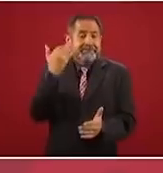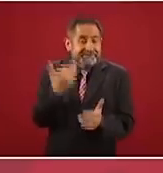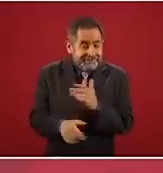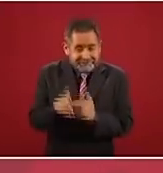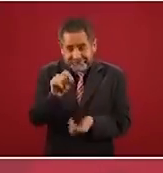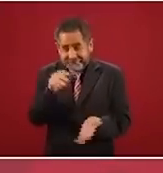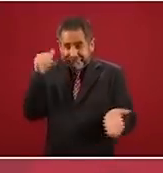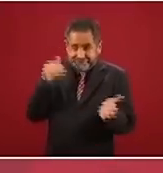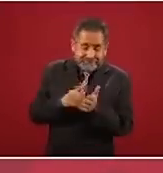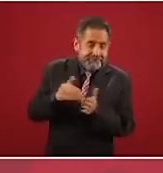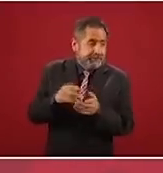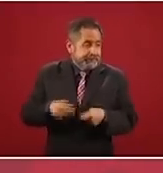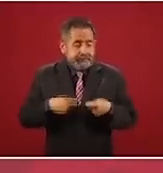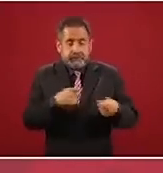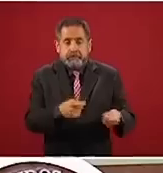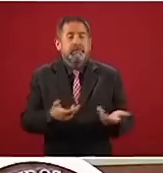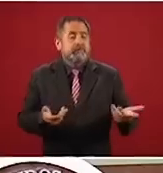mil,